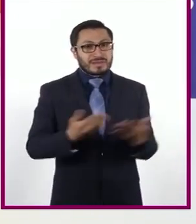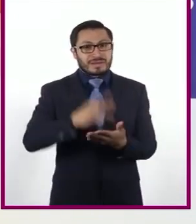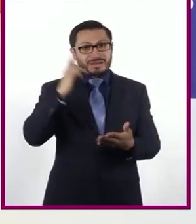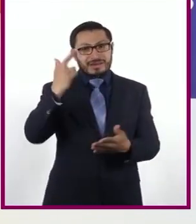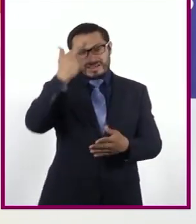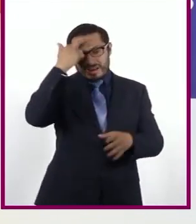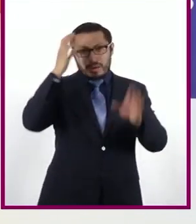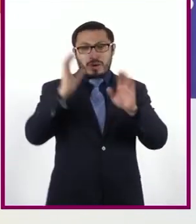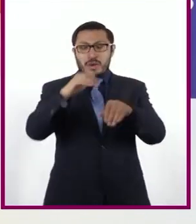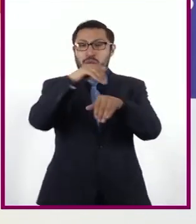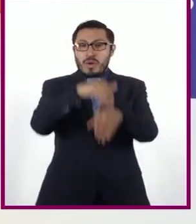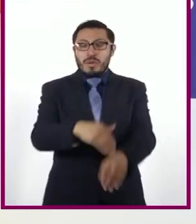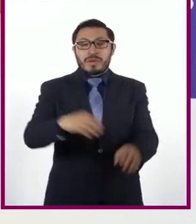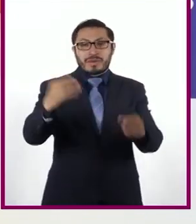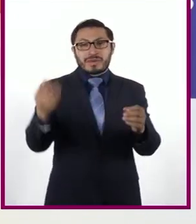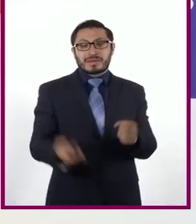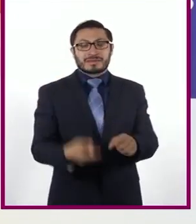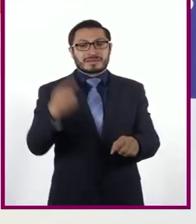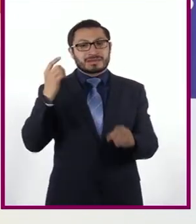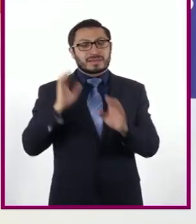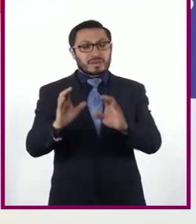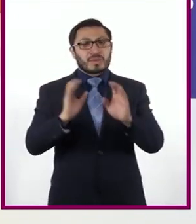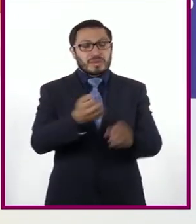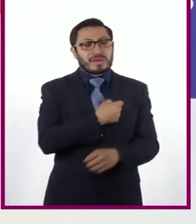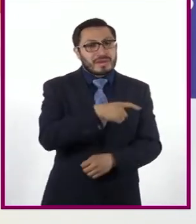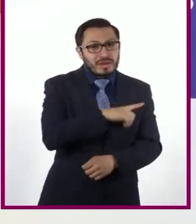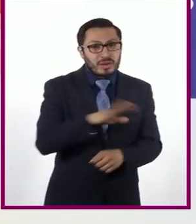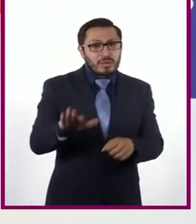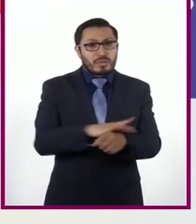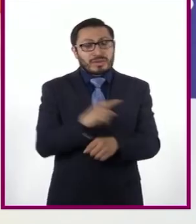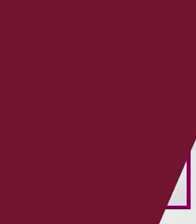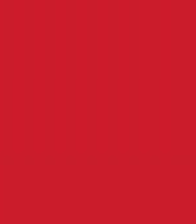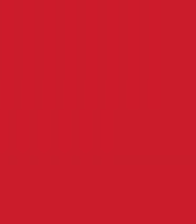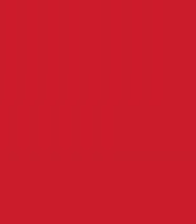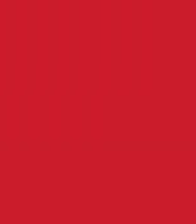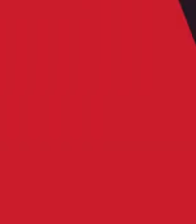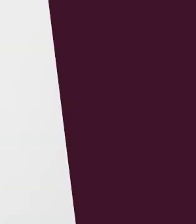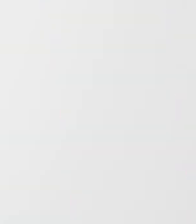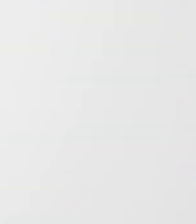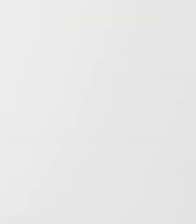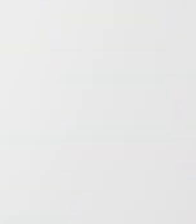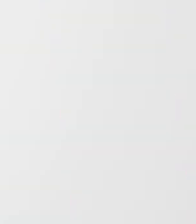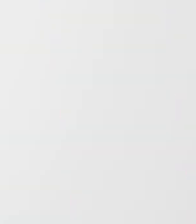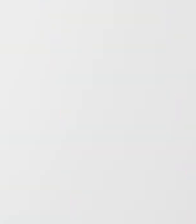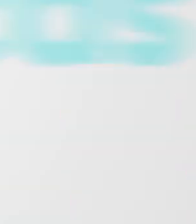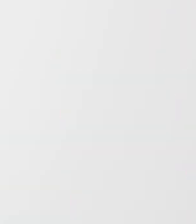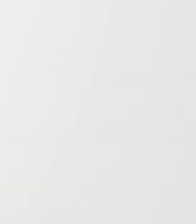las medidas sanitarias porque cuando te cuidas a ti, nos cuidas a todos.